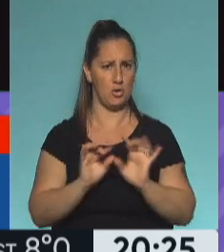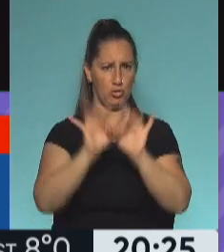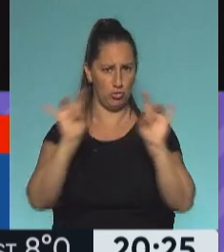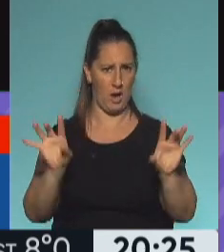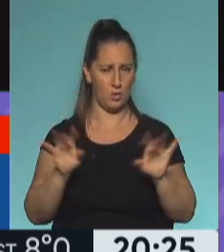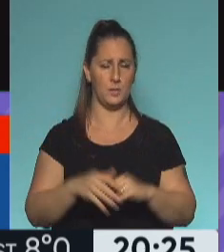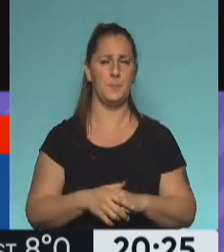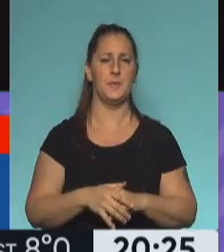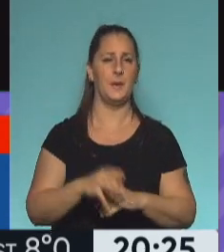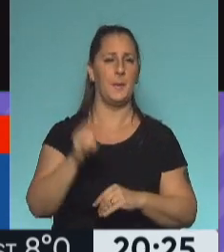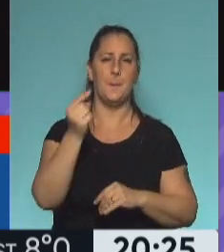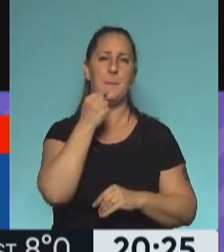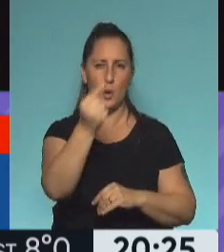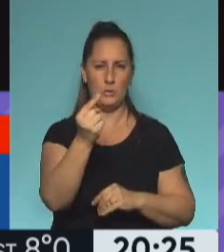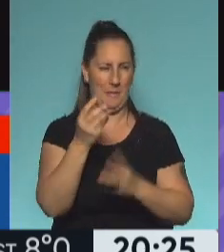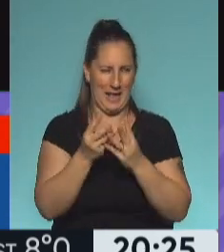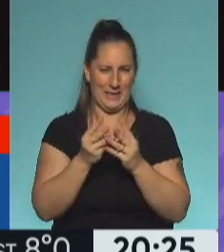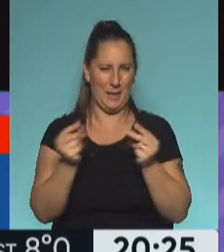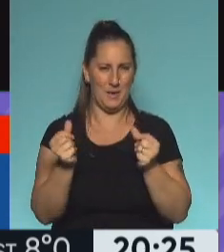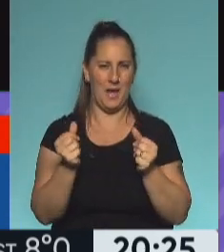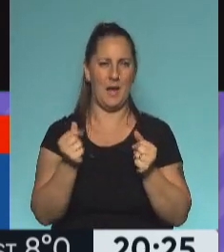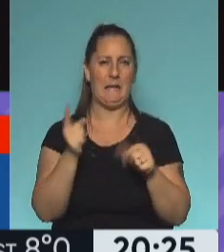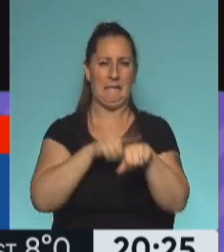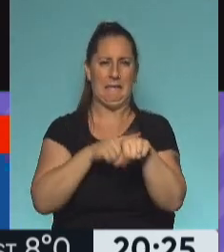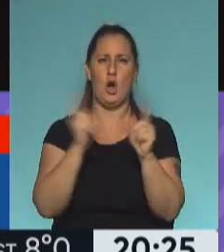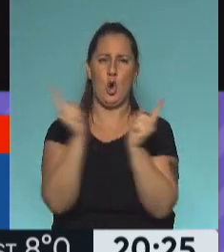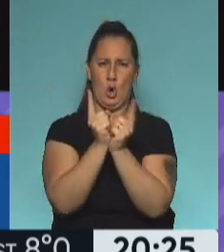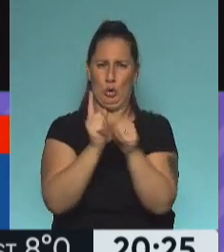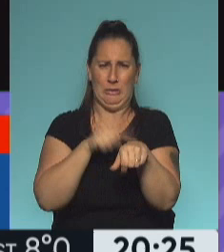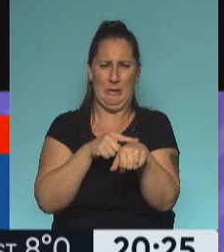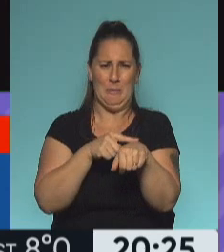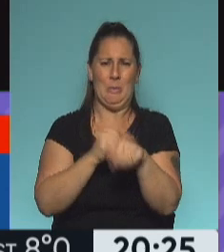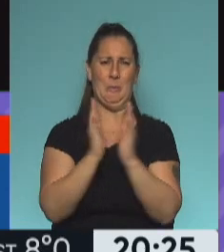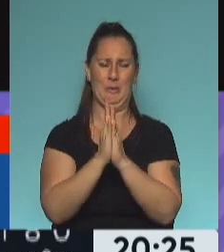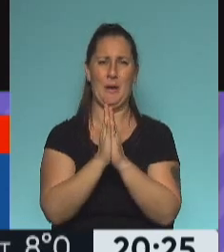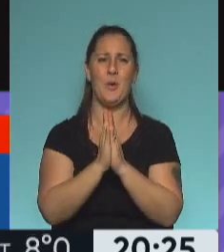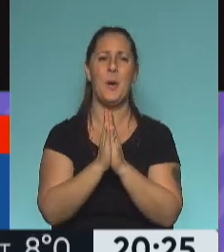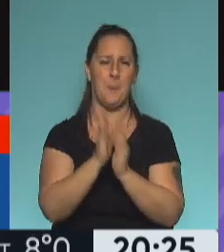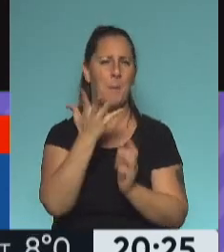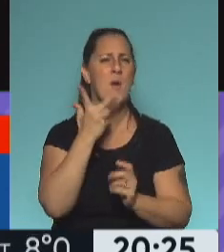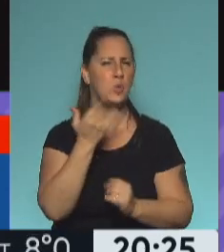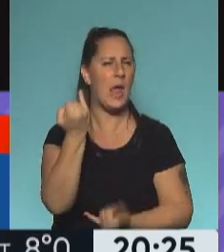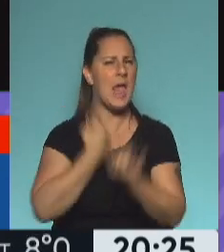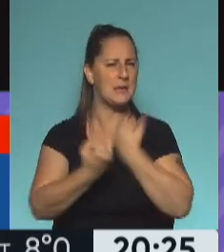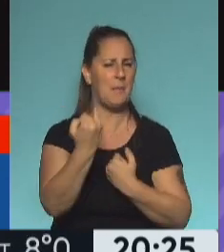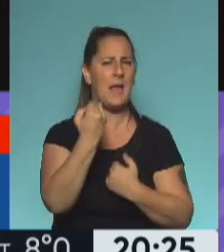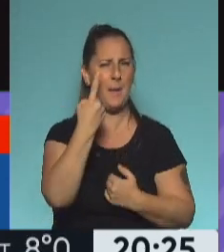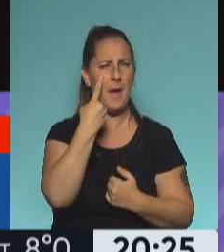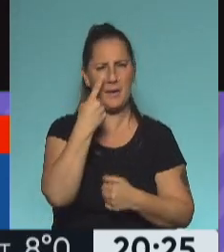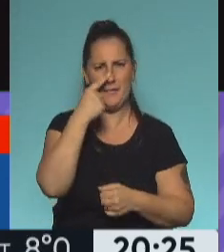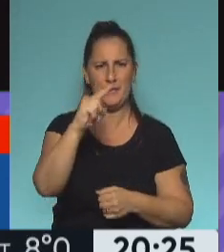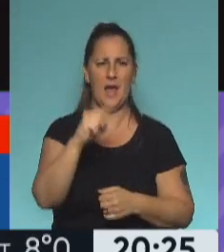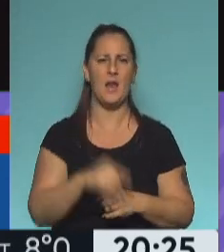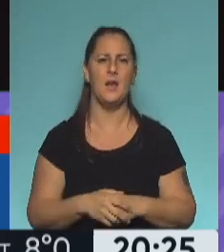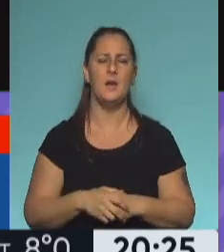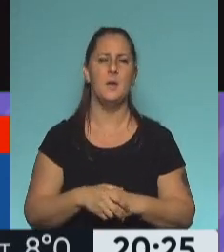permítame para cerrar y le ruego por favor su poder de síntesis, porque tenemos poco tiempo, pero me gustaría escuchar esta reflexión suya en el final.